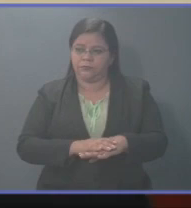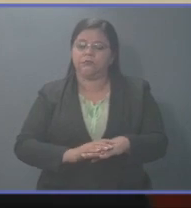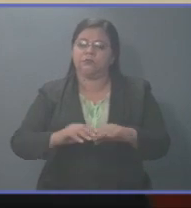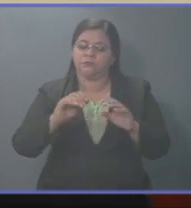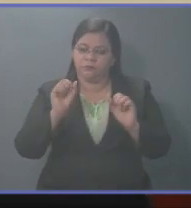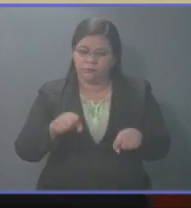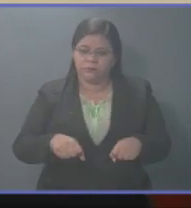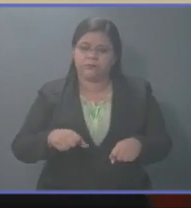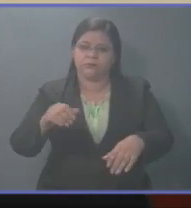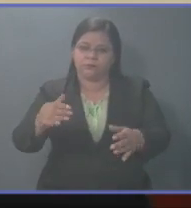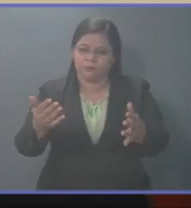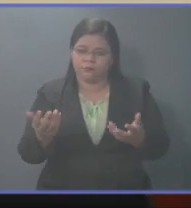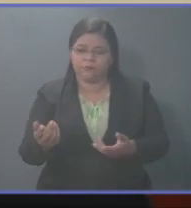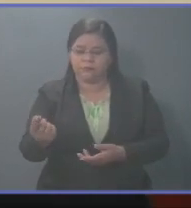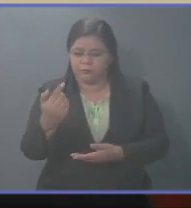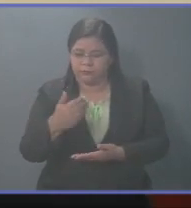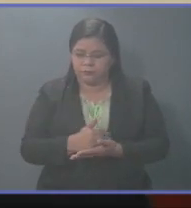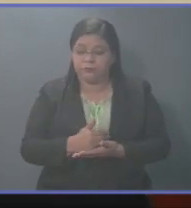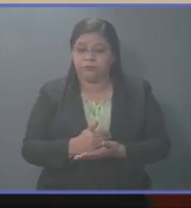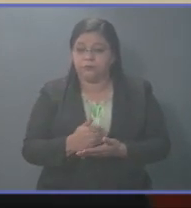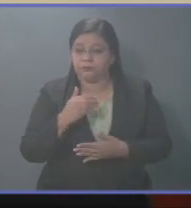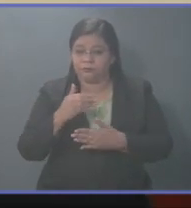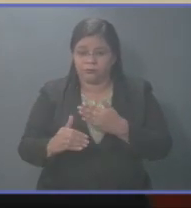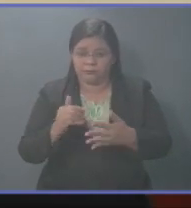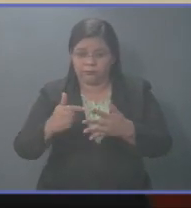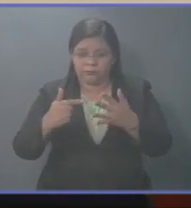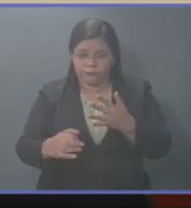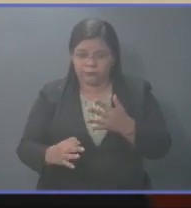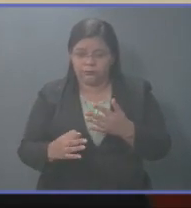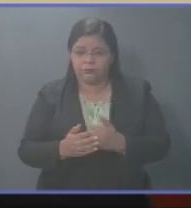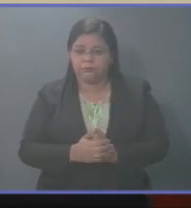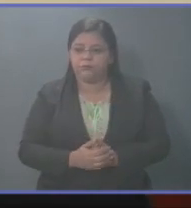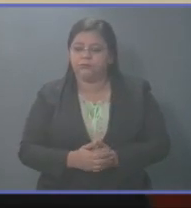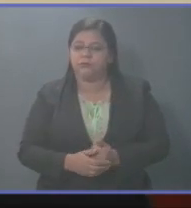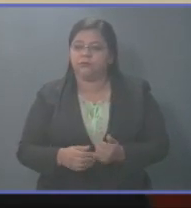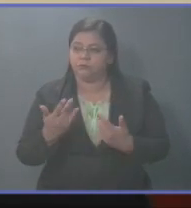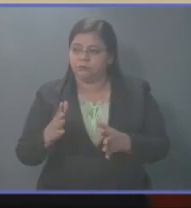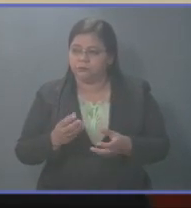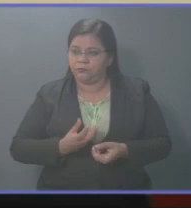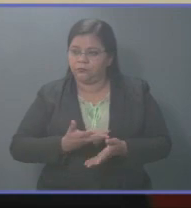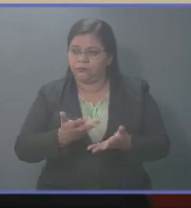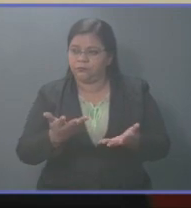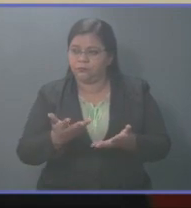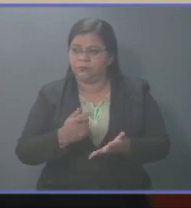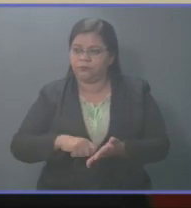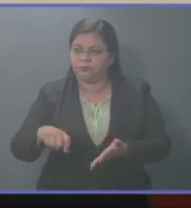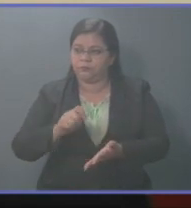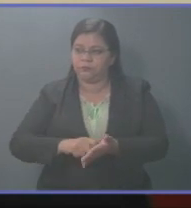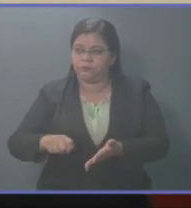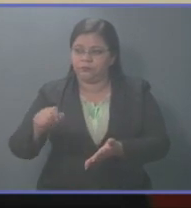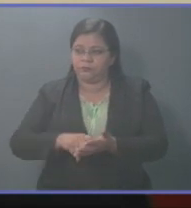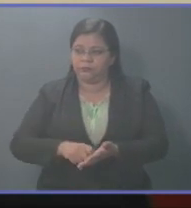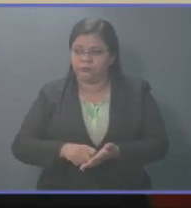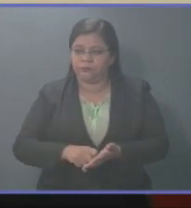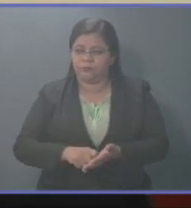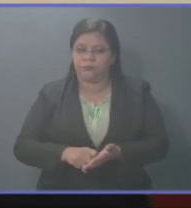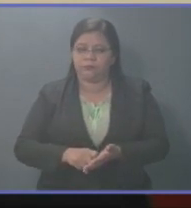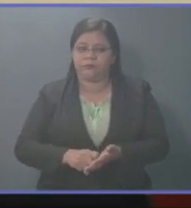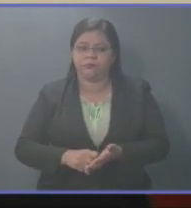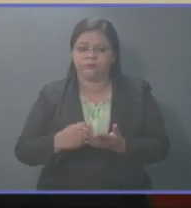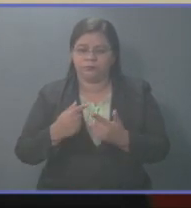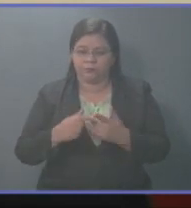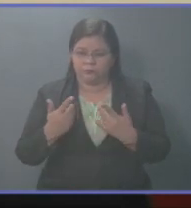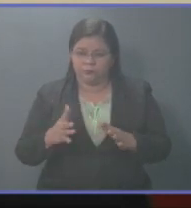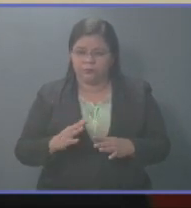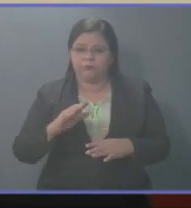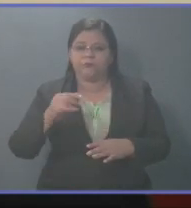presente convocatoria y para los efectos legales correspondientes se extiende y firmo la presente certificación